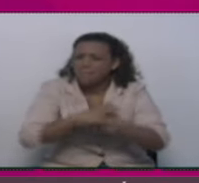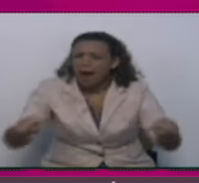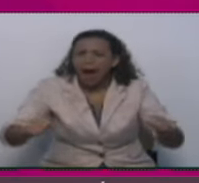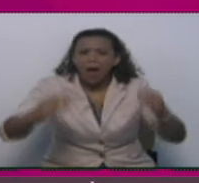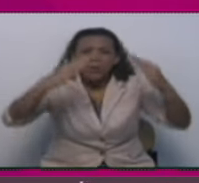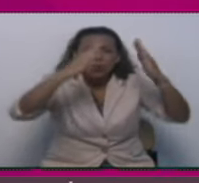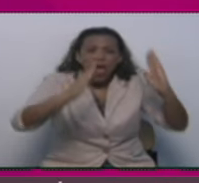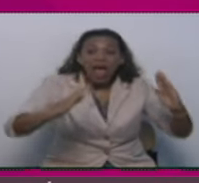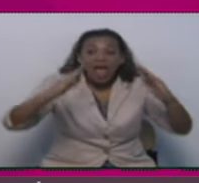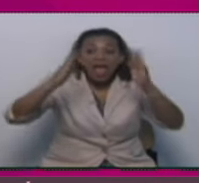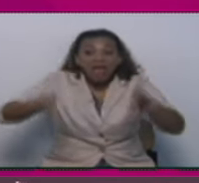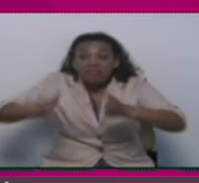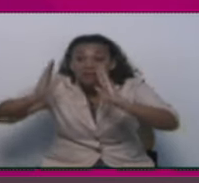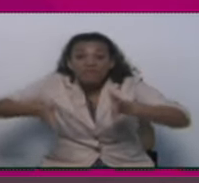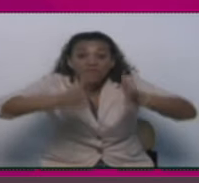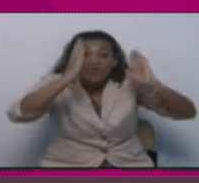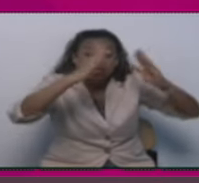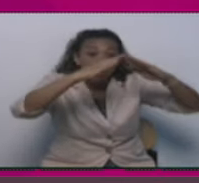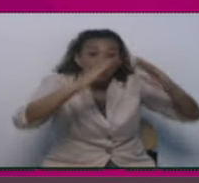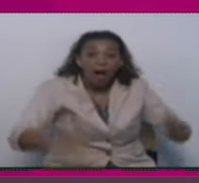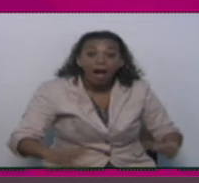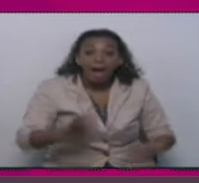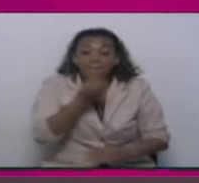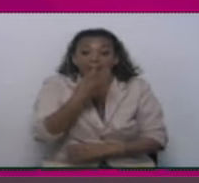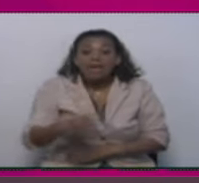muy hermosos de la hermosa Beirut.